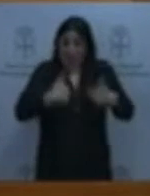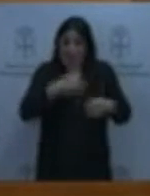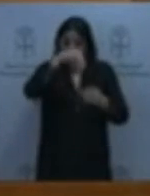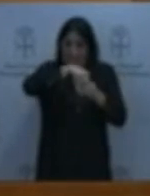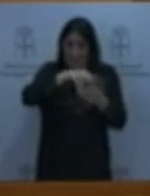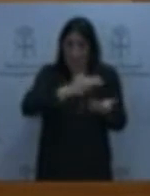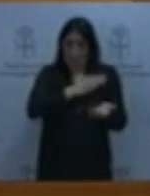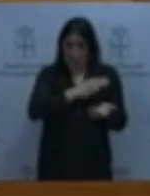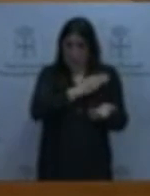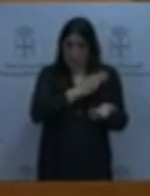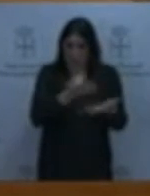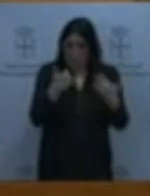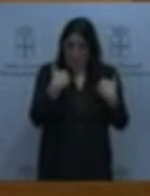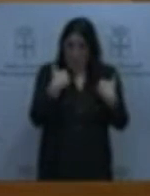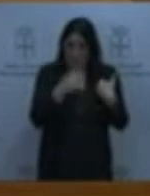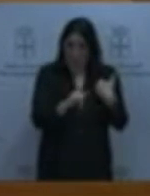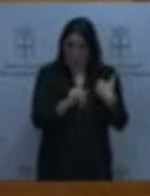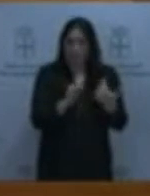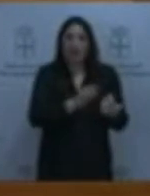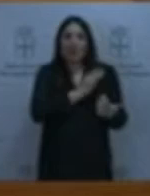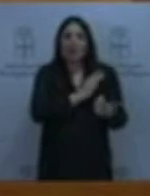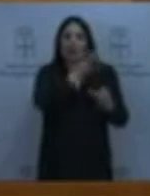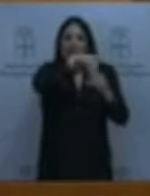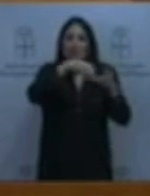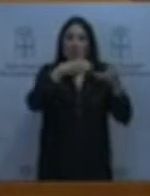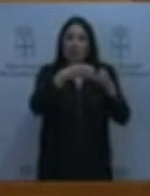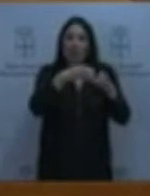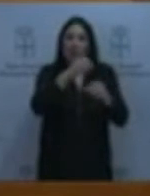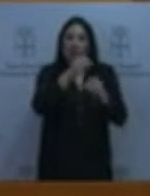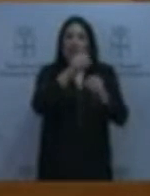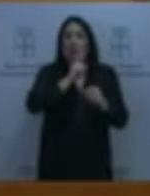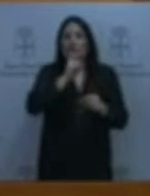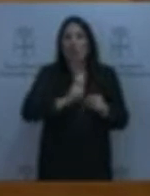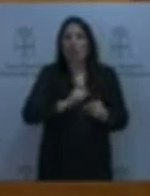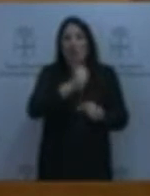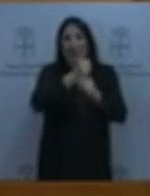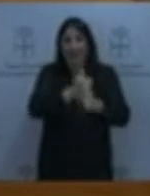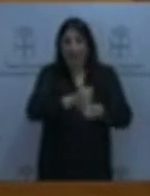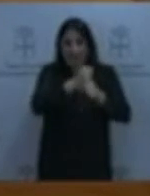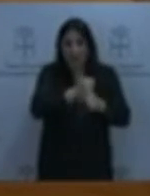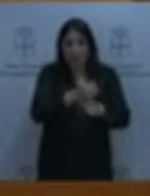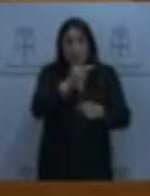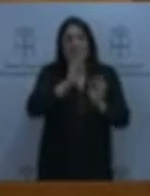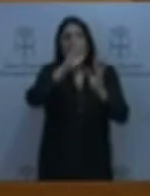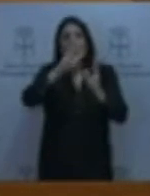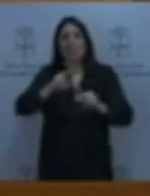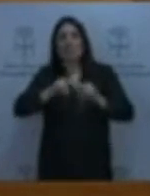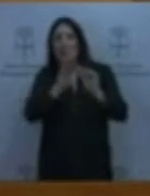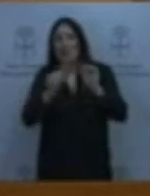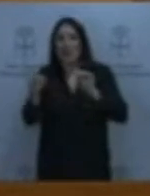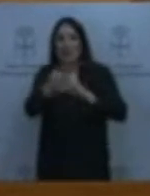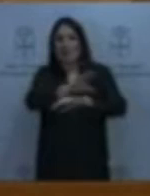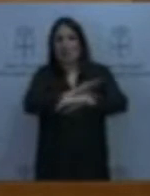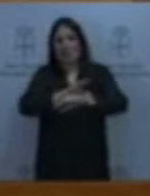patronato. Bien, el patronato lo compone la Fundación Bancaria Cajastur y la Administración del Principado a través de la Consejería de Empleo,